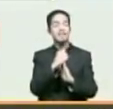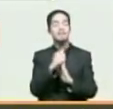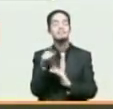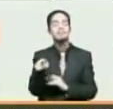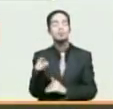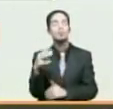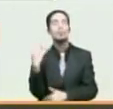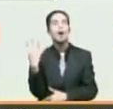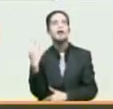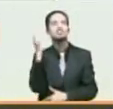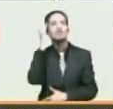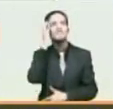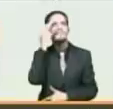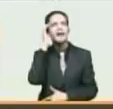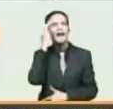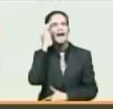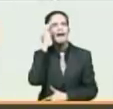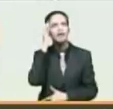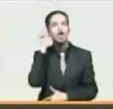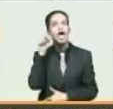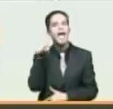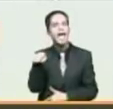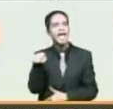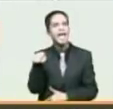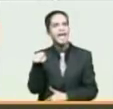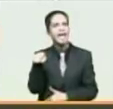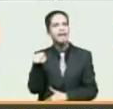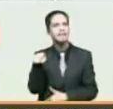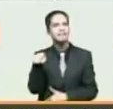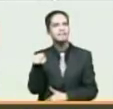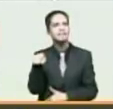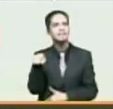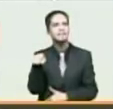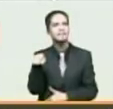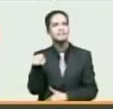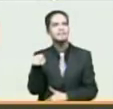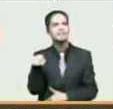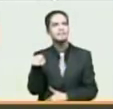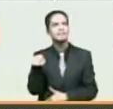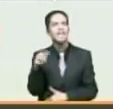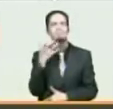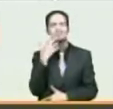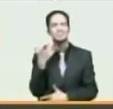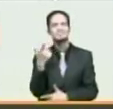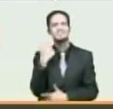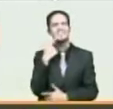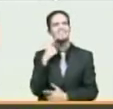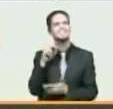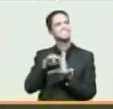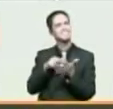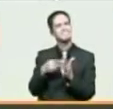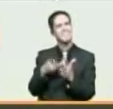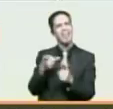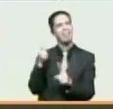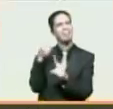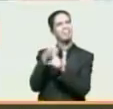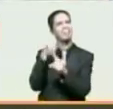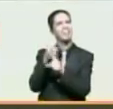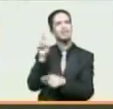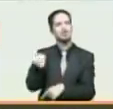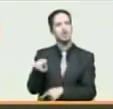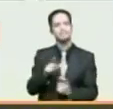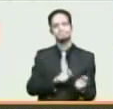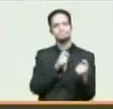febrero, en donde a él no cabe aquello de que Rondón no ha peleado, porque ha peleado toda su vida. Tiene la